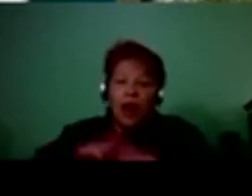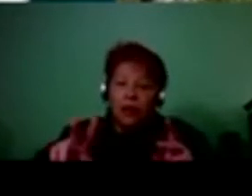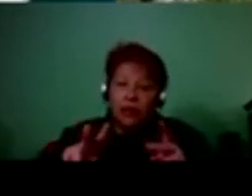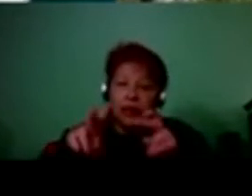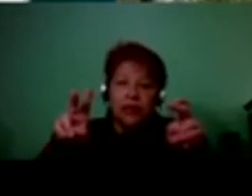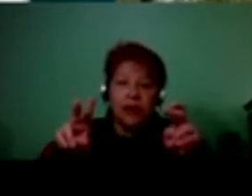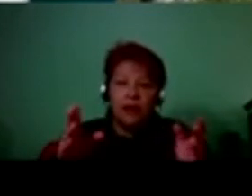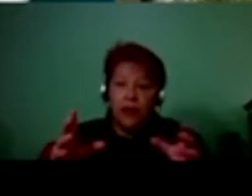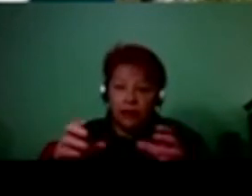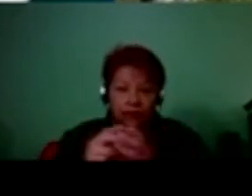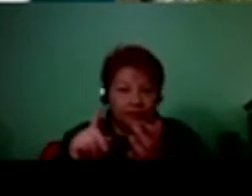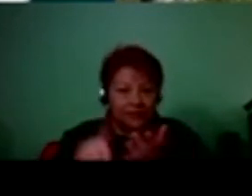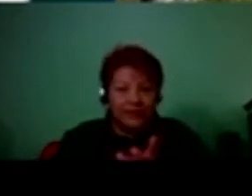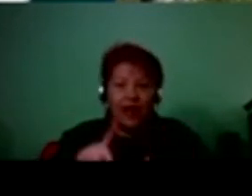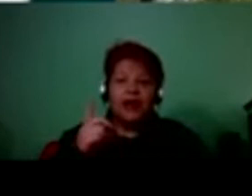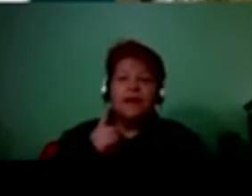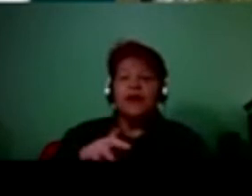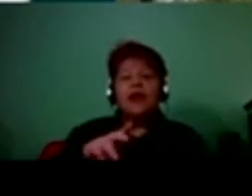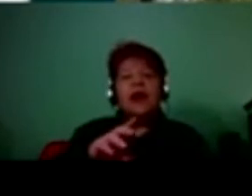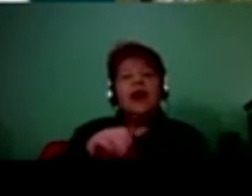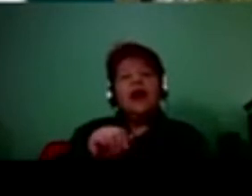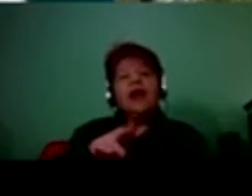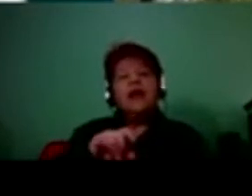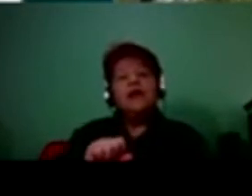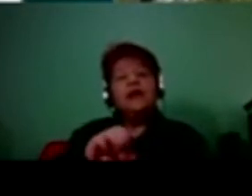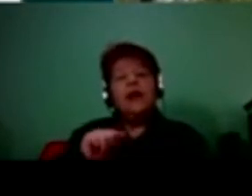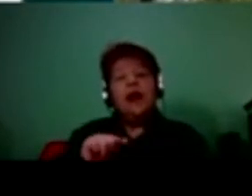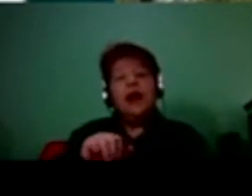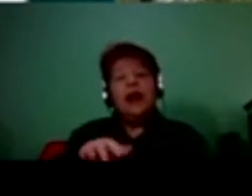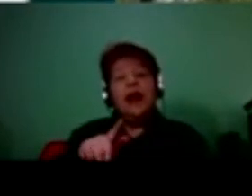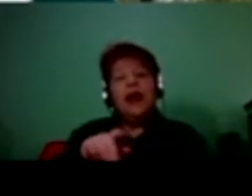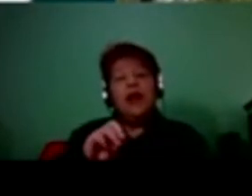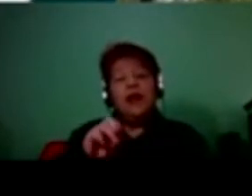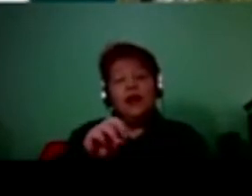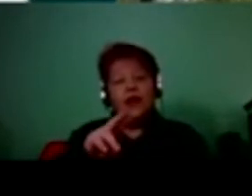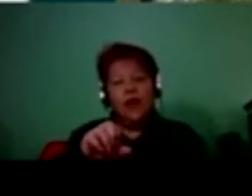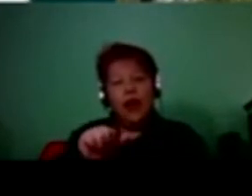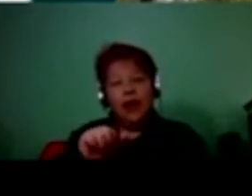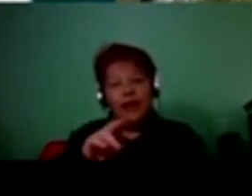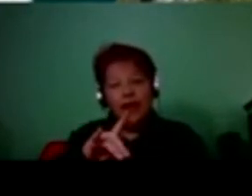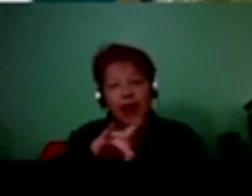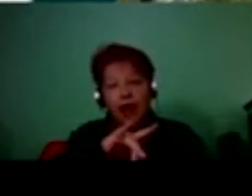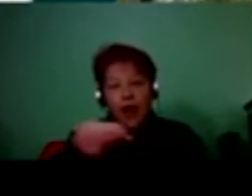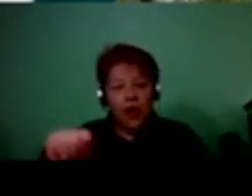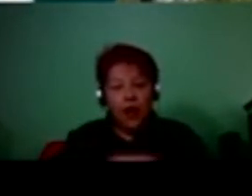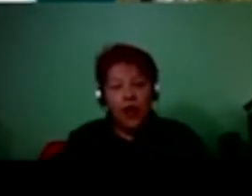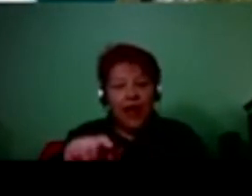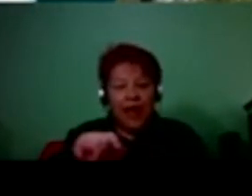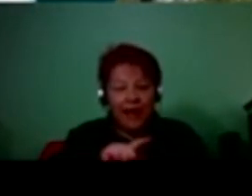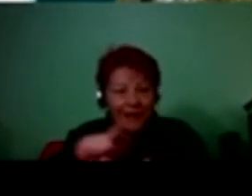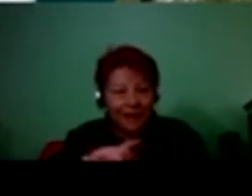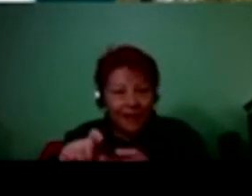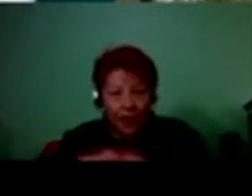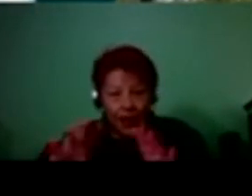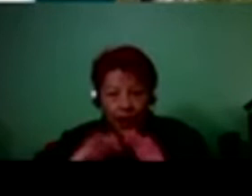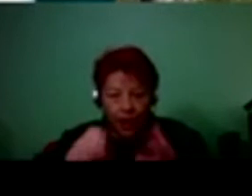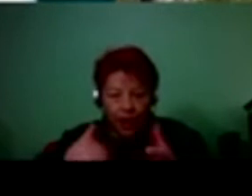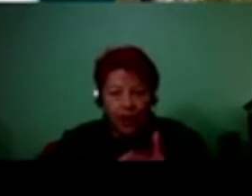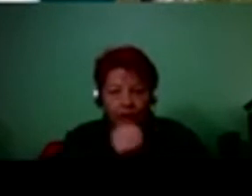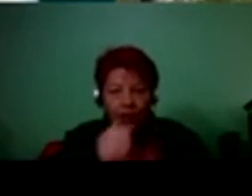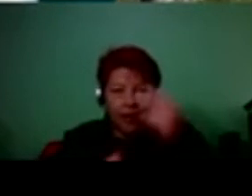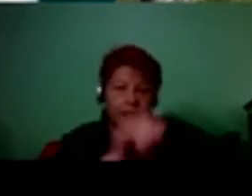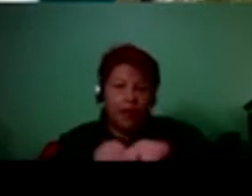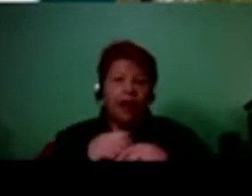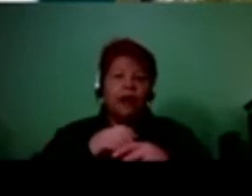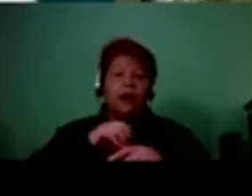bancada. Al diputado Carlos Alonso Castillo Pérez, presidente de la Comisión de Transparencia y Combate a la Corrupción en el Congreso de la Ciudad de México,